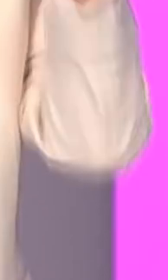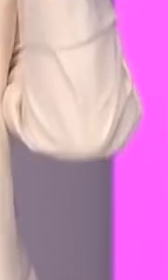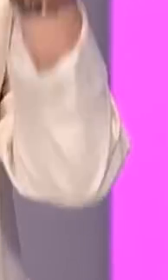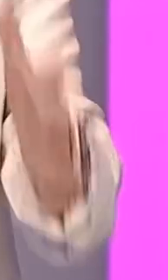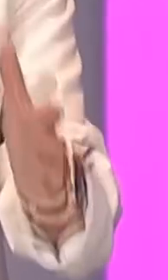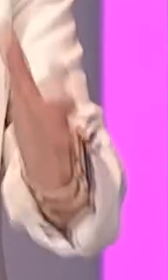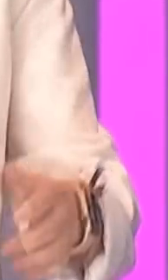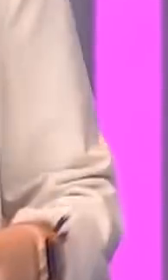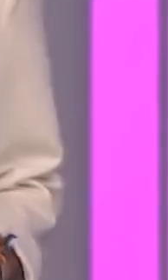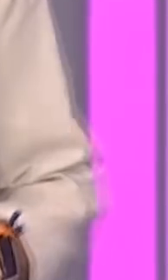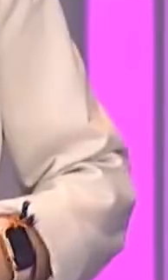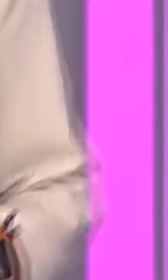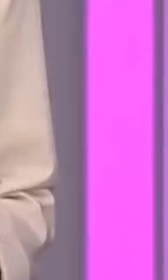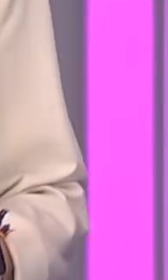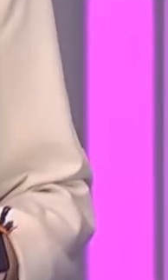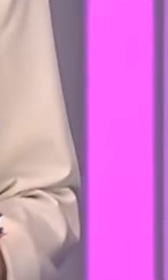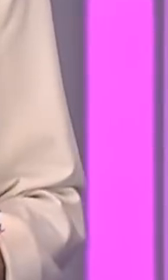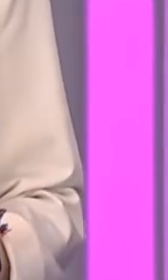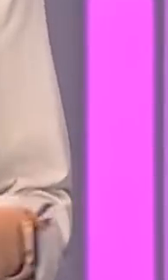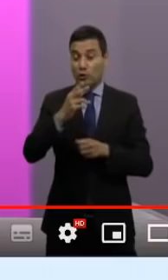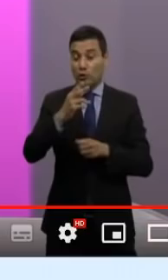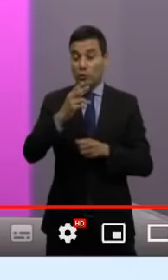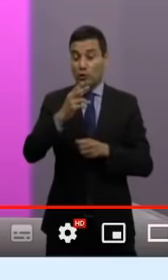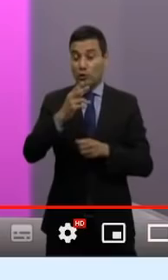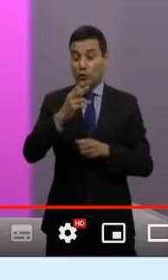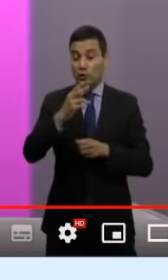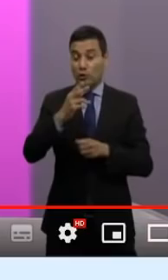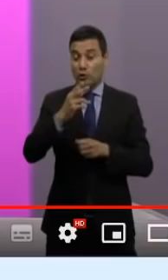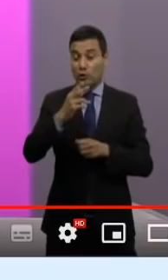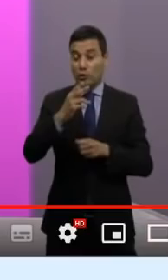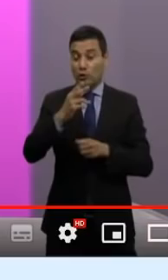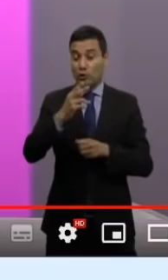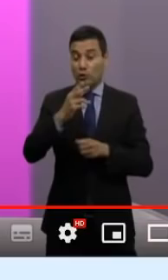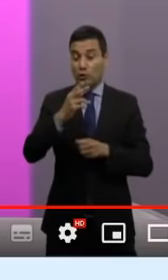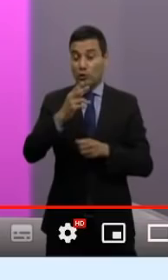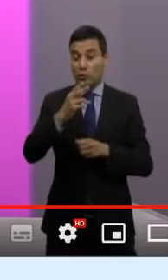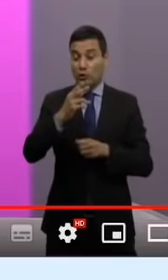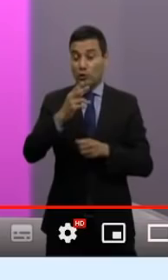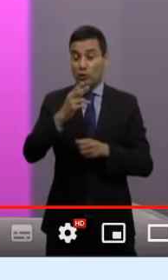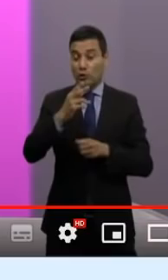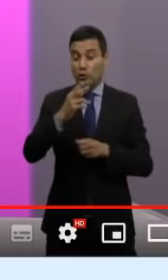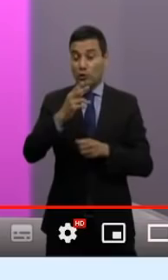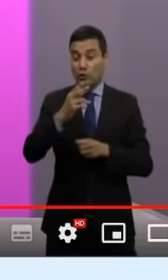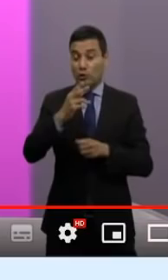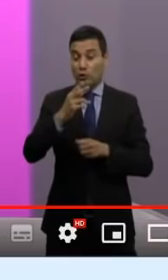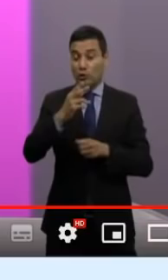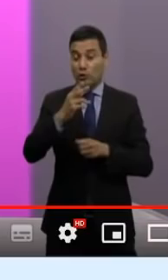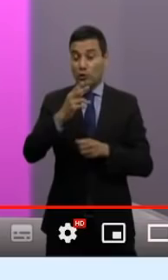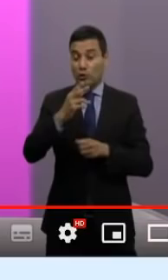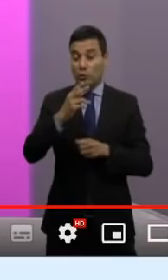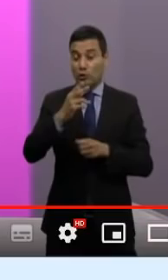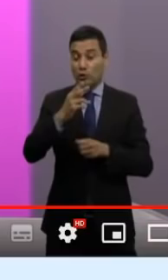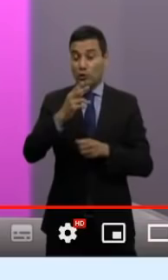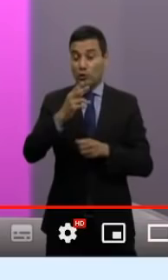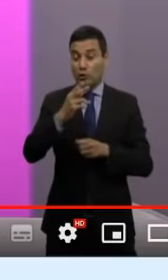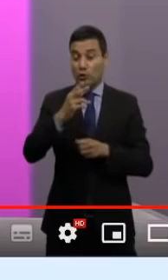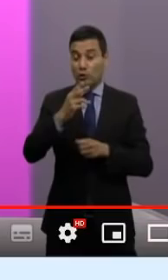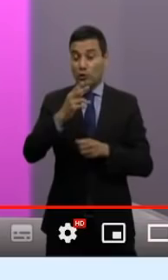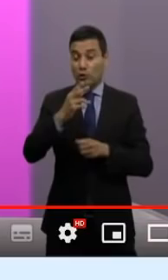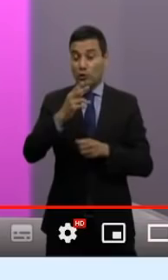este primer foro de debate sobre la revocación de mandato. Pues bueno, amigos, así termina el video del día de hoy. Espero que les haya gustado. Ya vieron